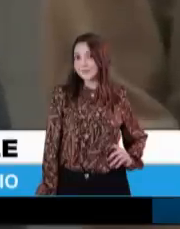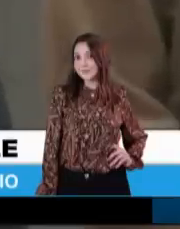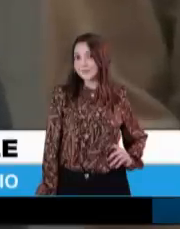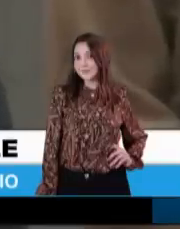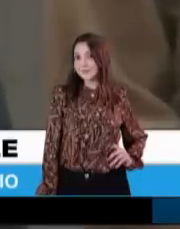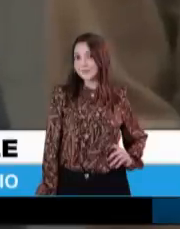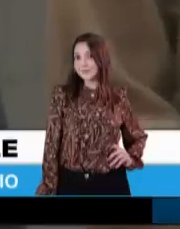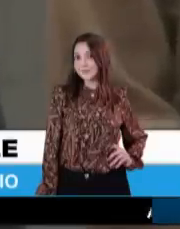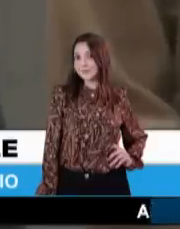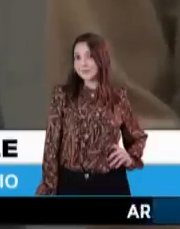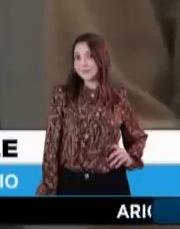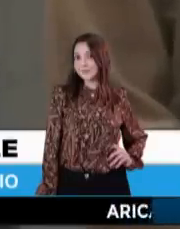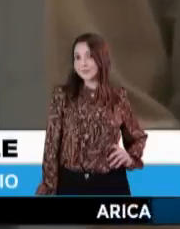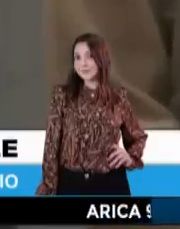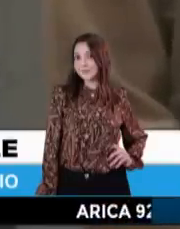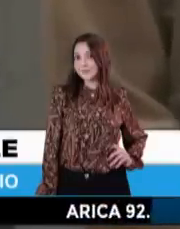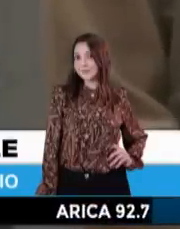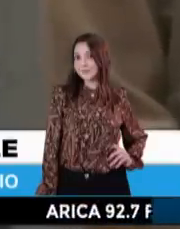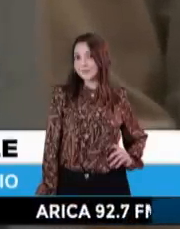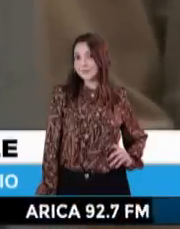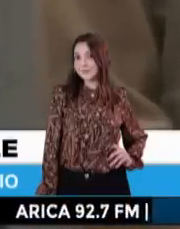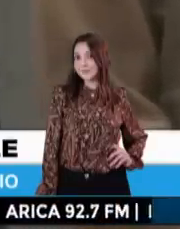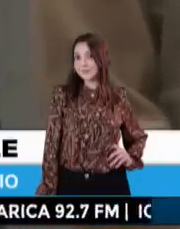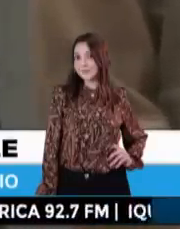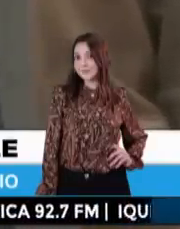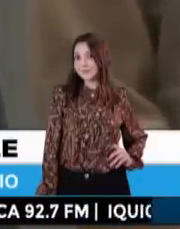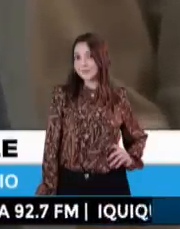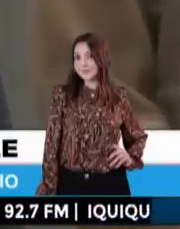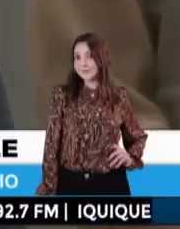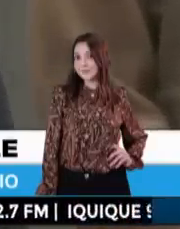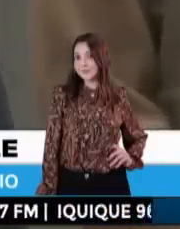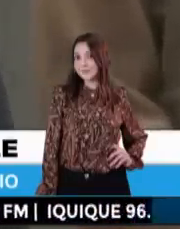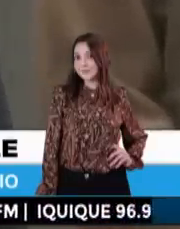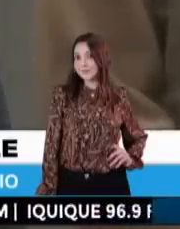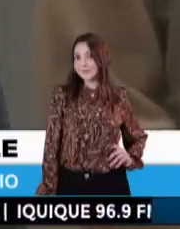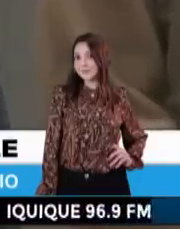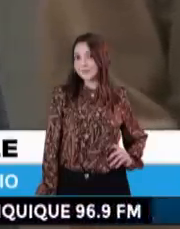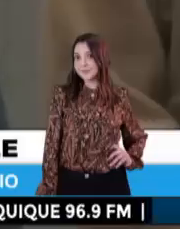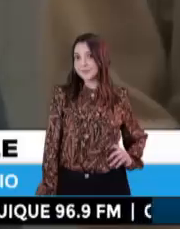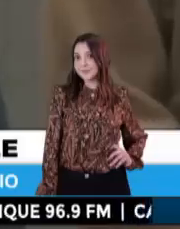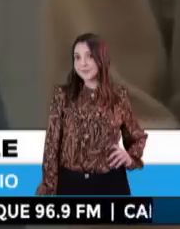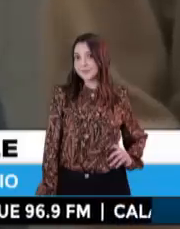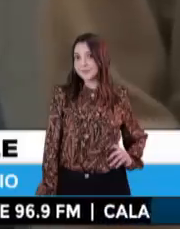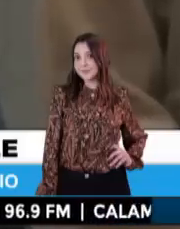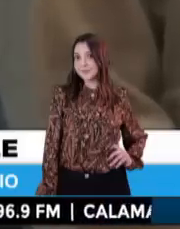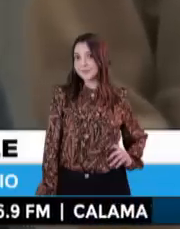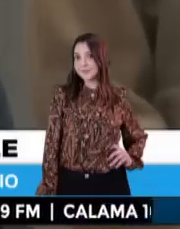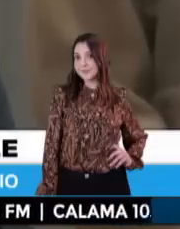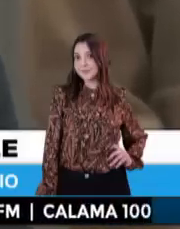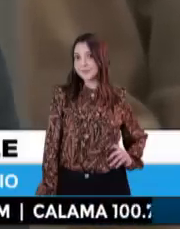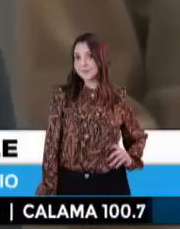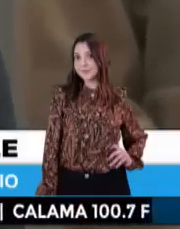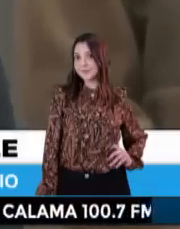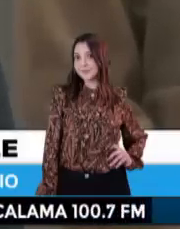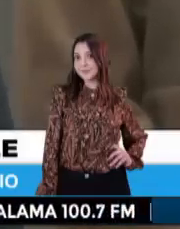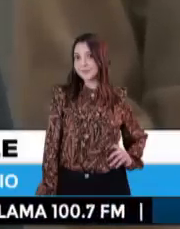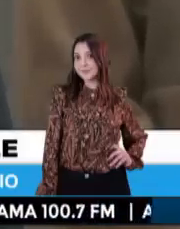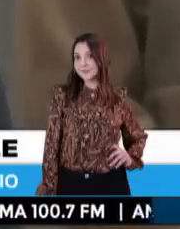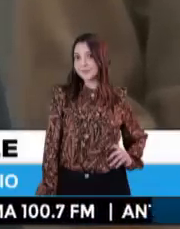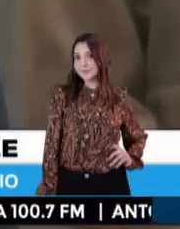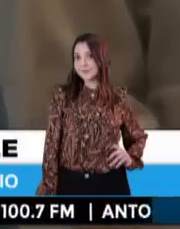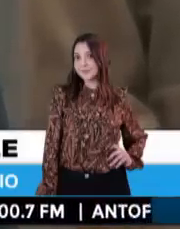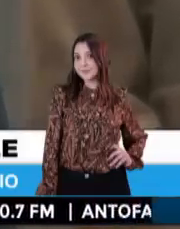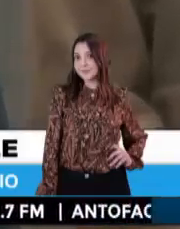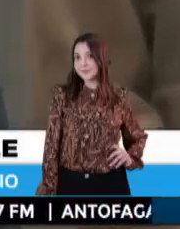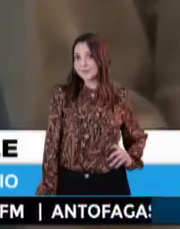recursos necesarios para fortalecer todos los sistemas de seguridad. También el subsecretario del Interior, Manuel Monsalve, exculpó, bien digo,